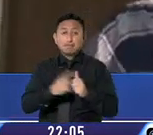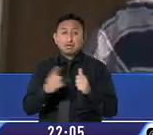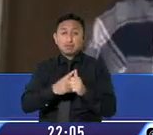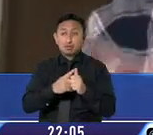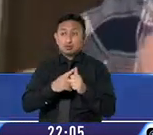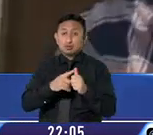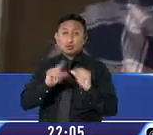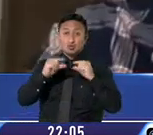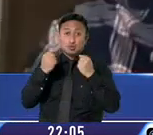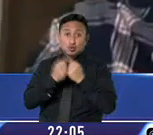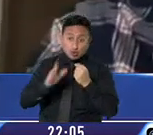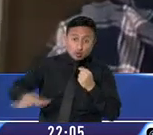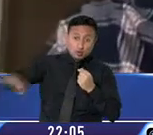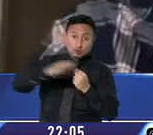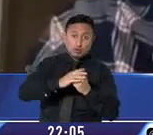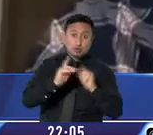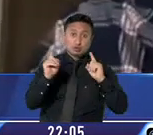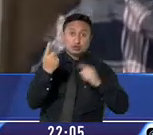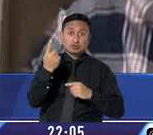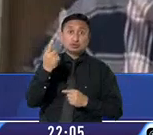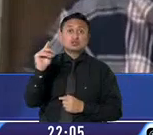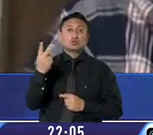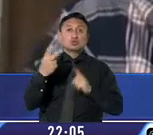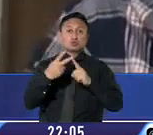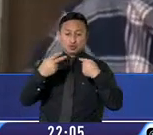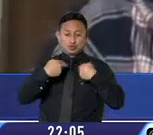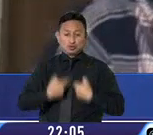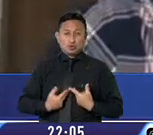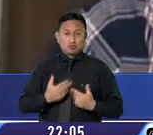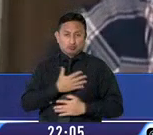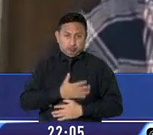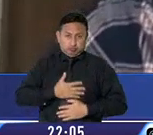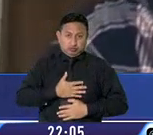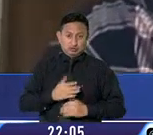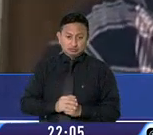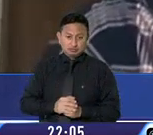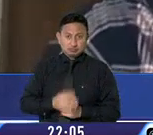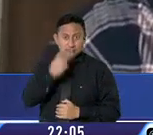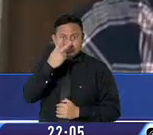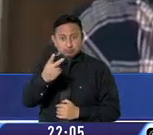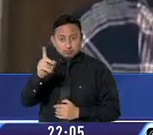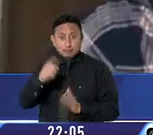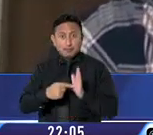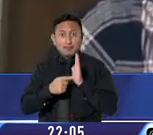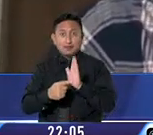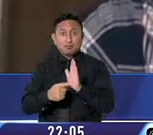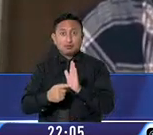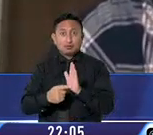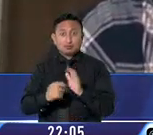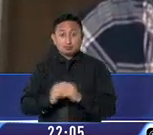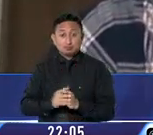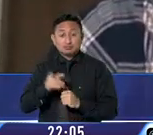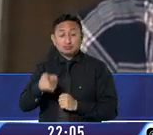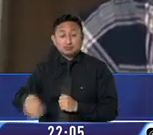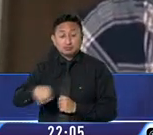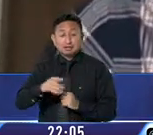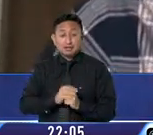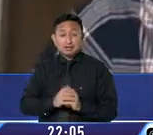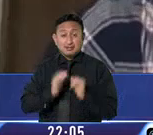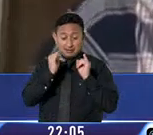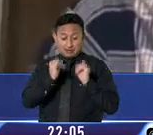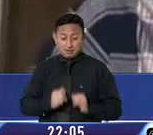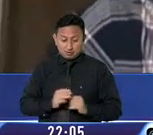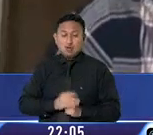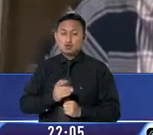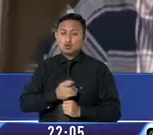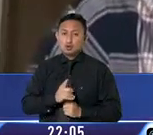interés colectivo al bienestar o al interés individual. Y este es un clarísimo ejemplo en el cual ese interés individual